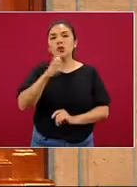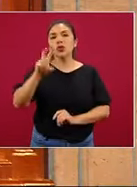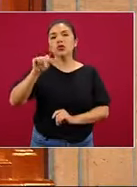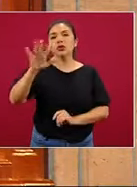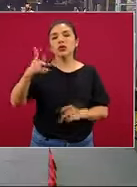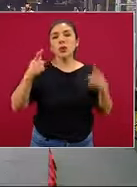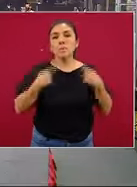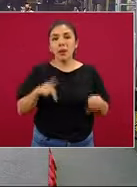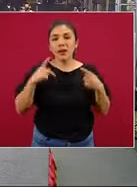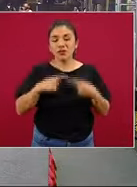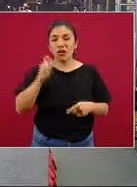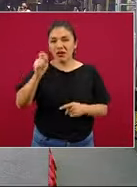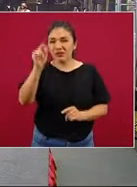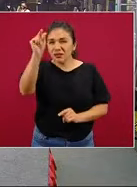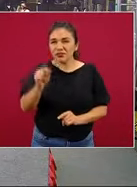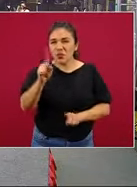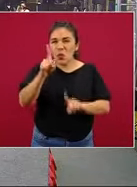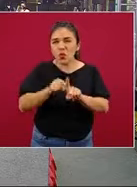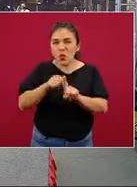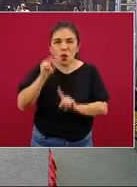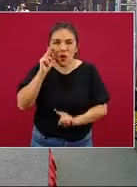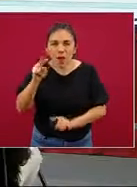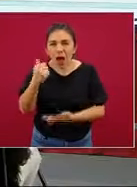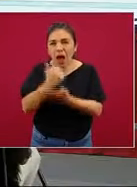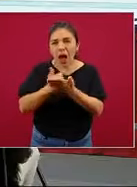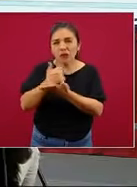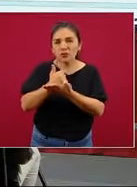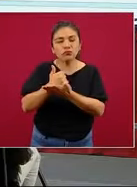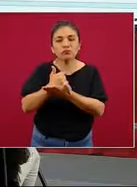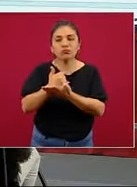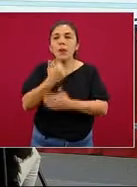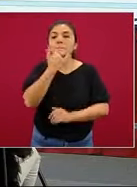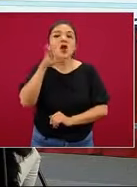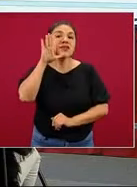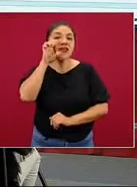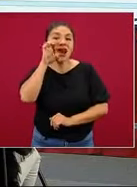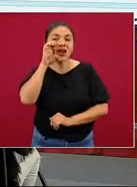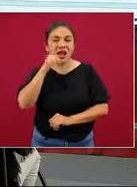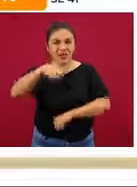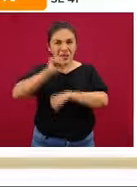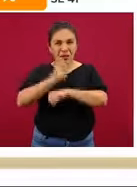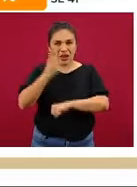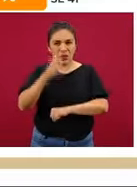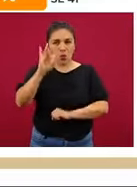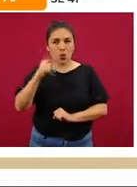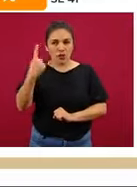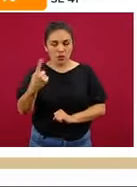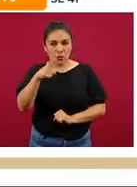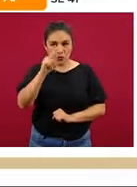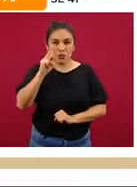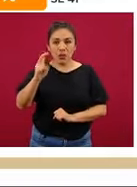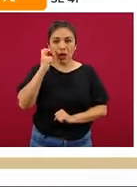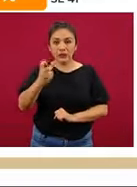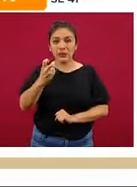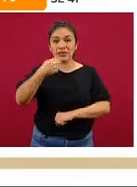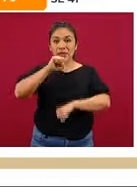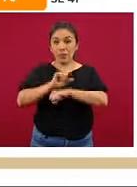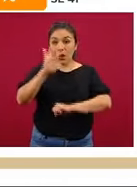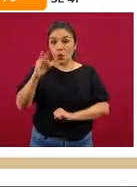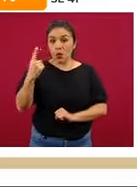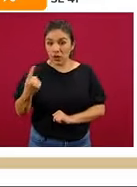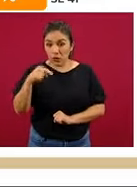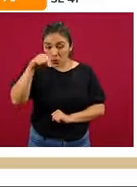45.485 personas que están precisamente en esta barrita de color naranja en la semana 41. Podemos ver que la semana 41